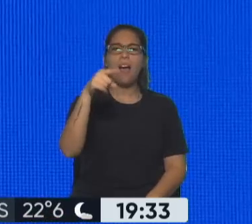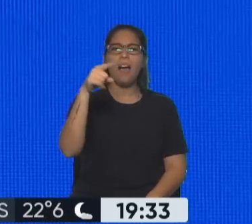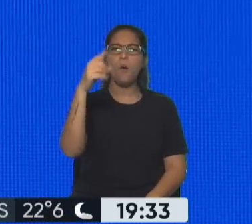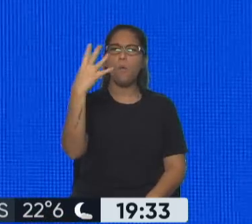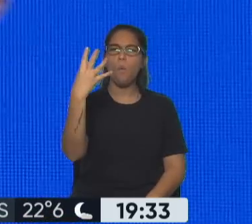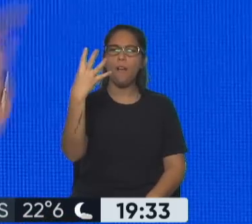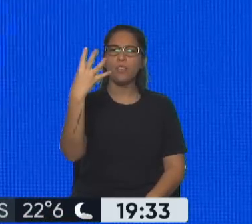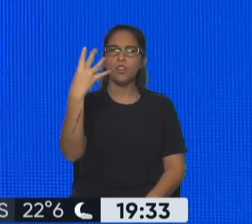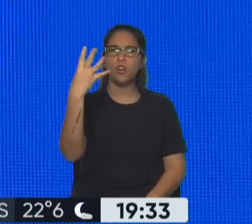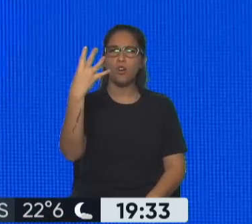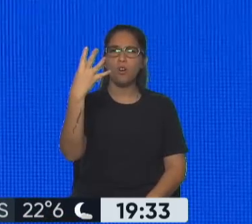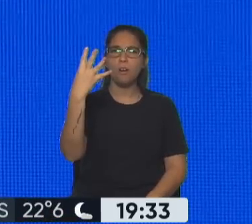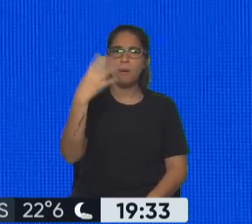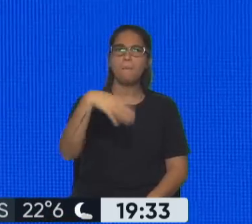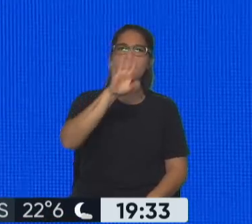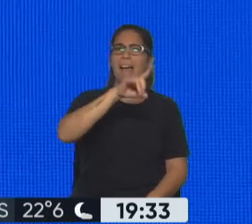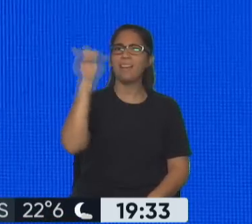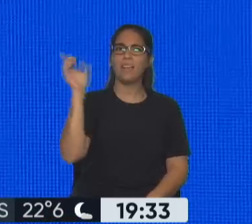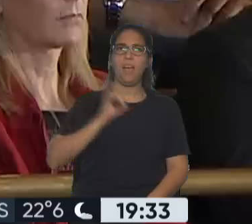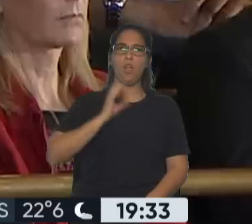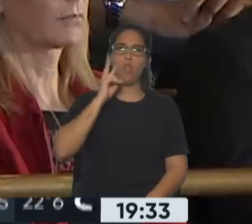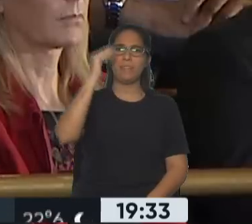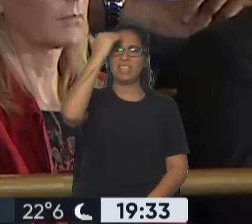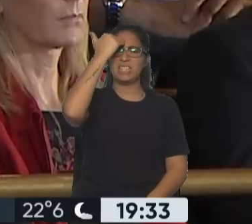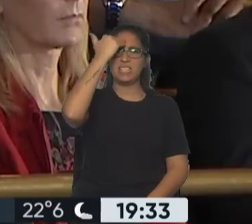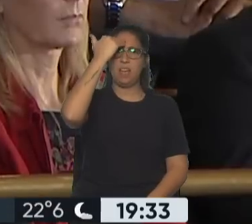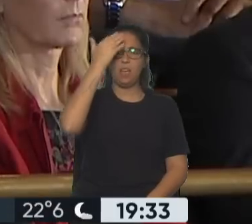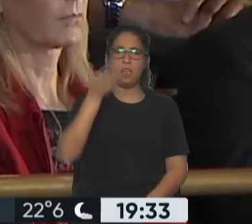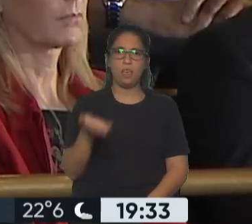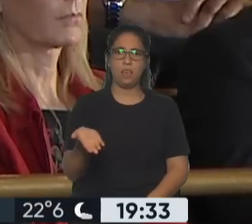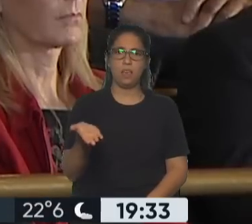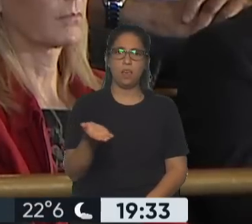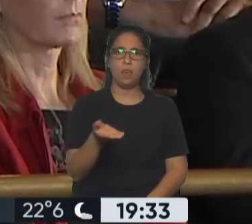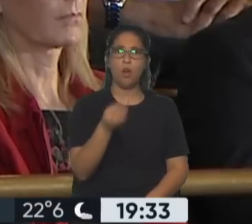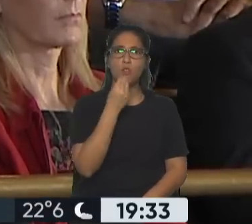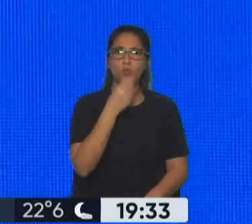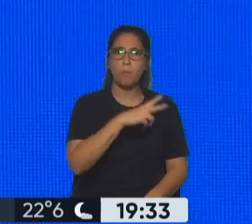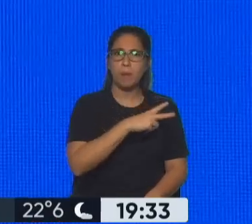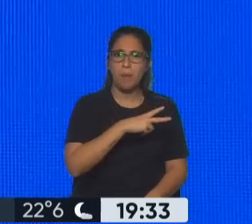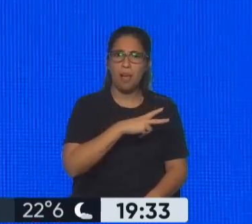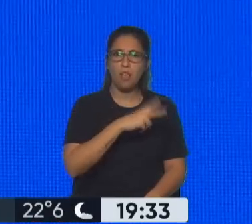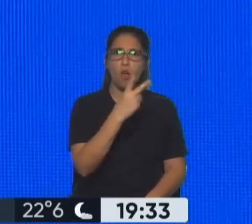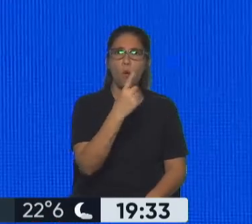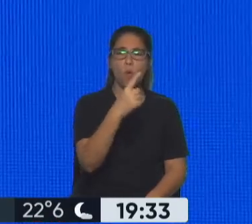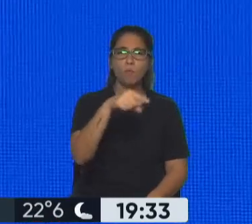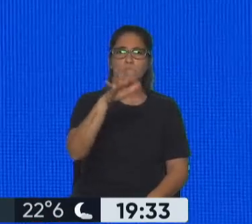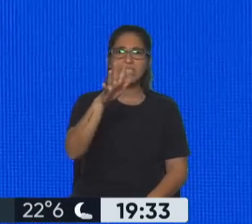0,4 más importante que en el 2015. Y el consumo privado 1,5 más alto